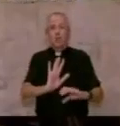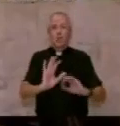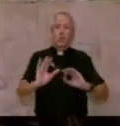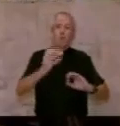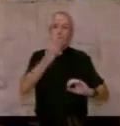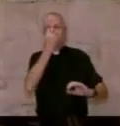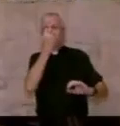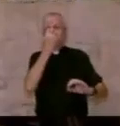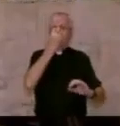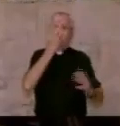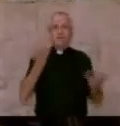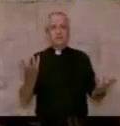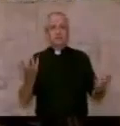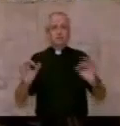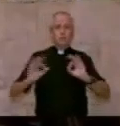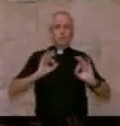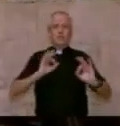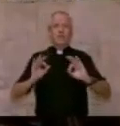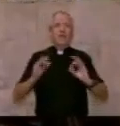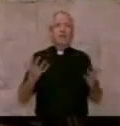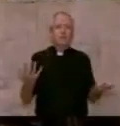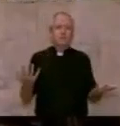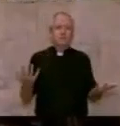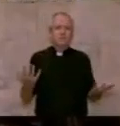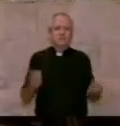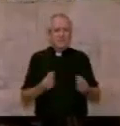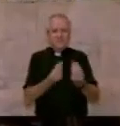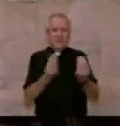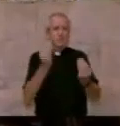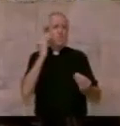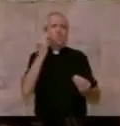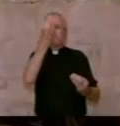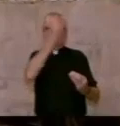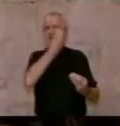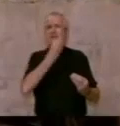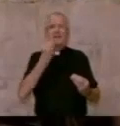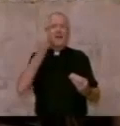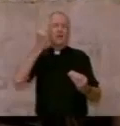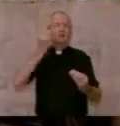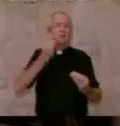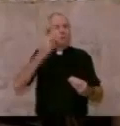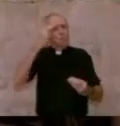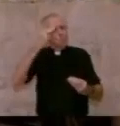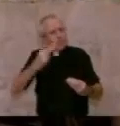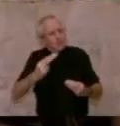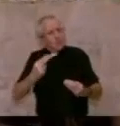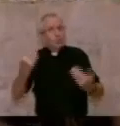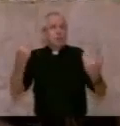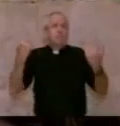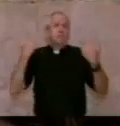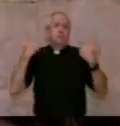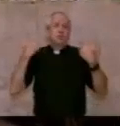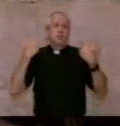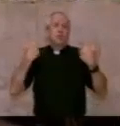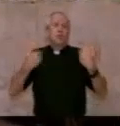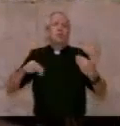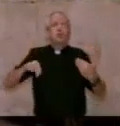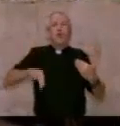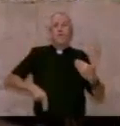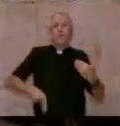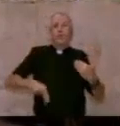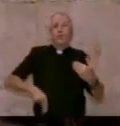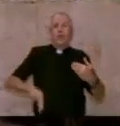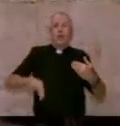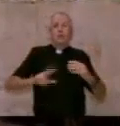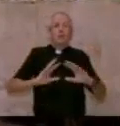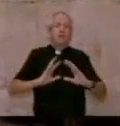como unos payasos, permitidme la expresión, que vamos maquillados, cumpliendo una función, como unos funcionarios que desempeñan